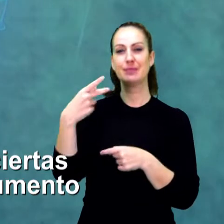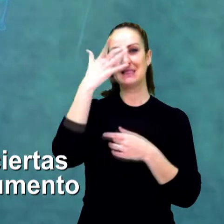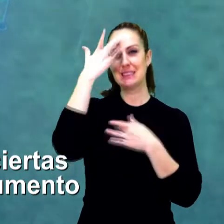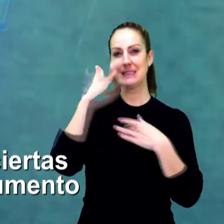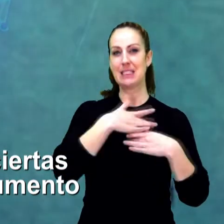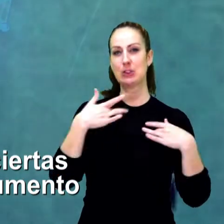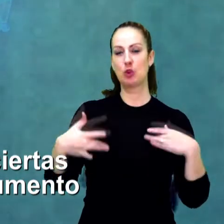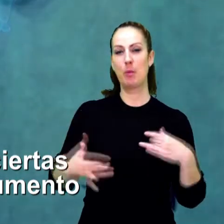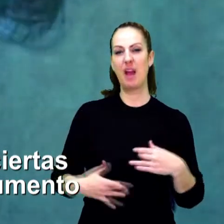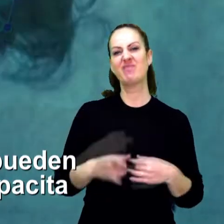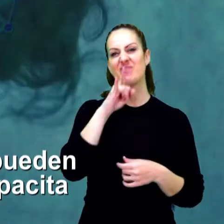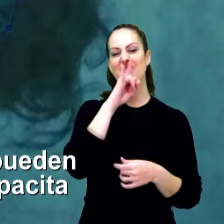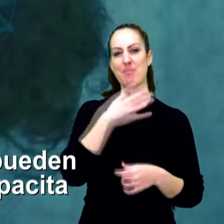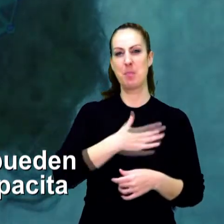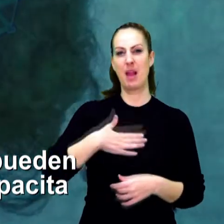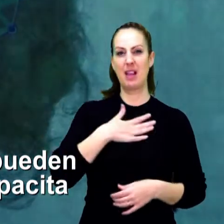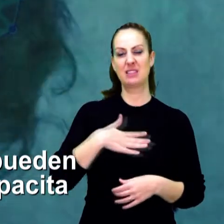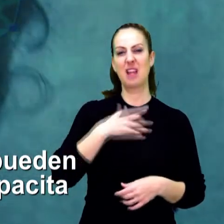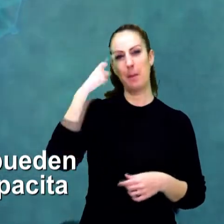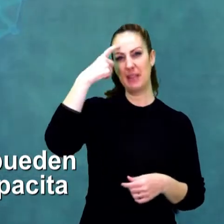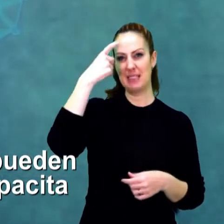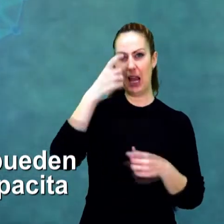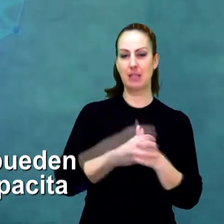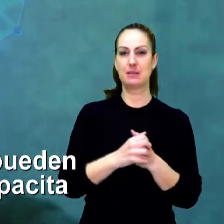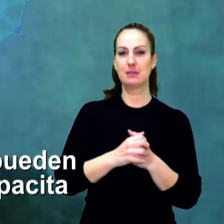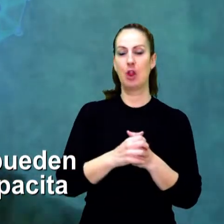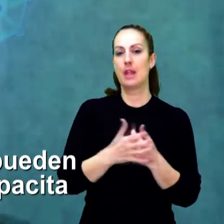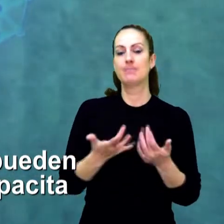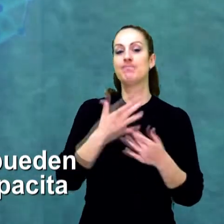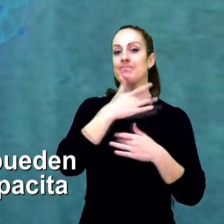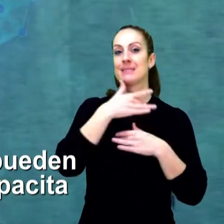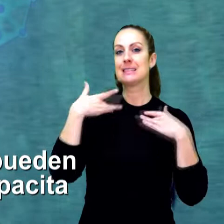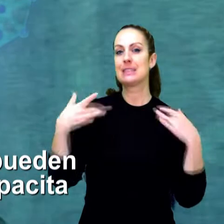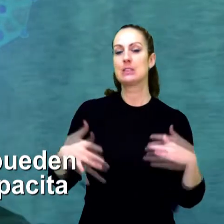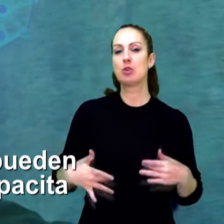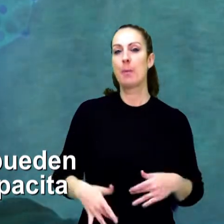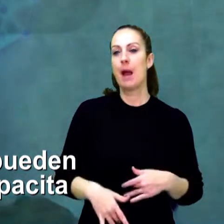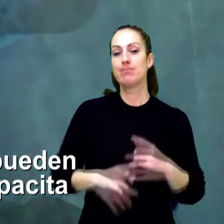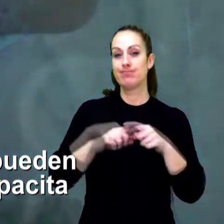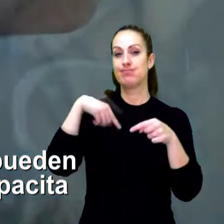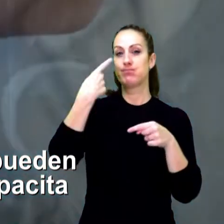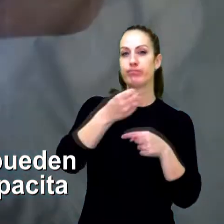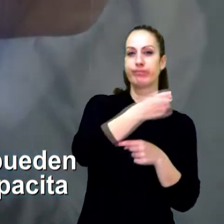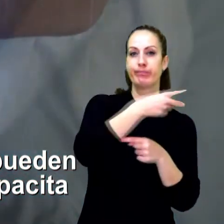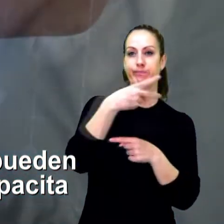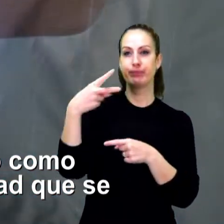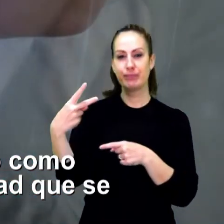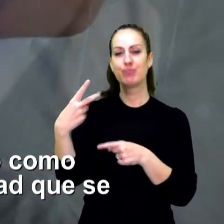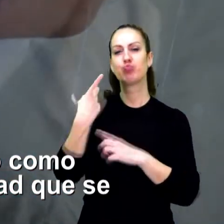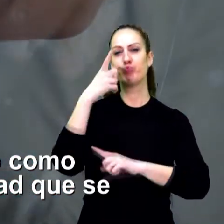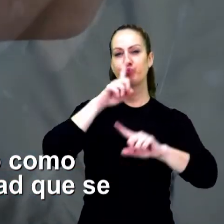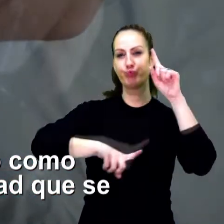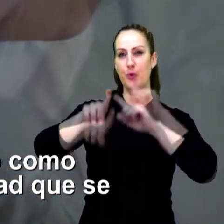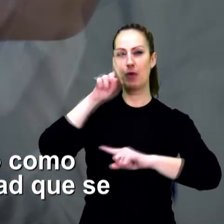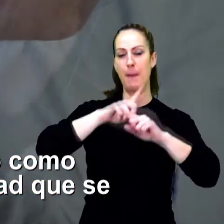mental. El aumento de estos síntomas y signos de malestar pueden llegar a generar una disfunción que incapacita